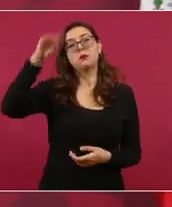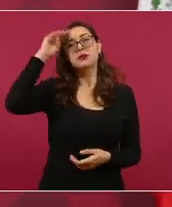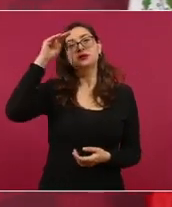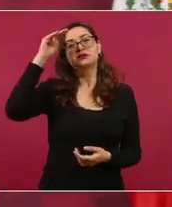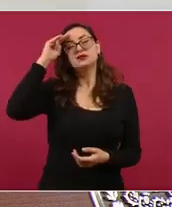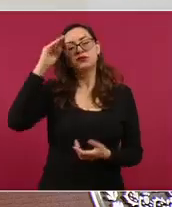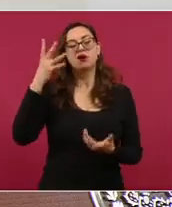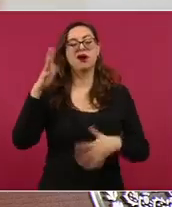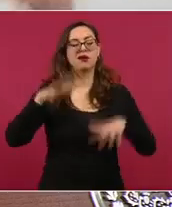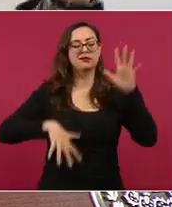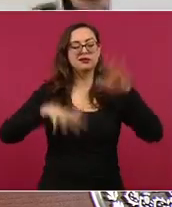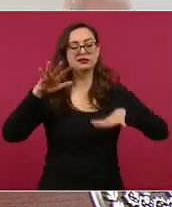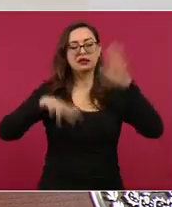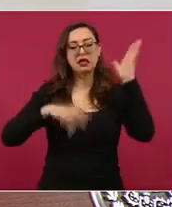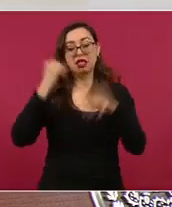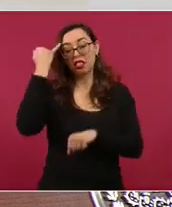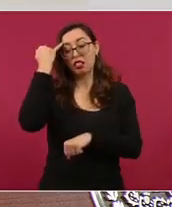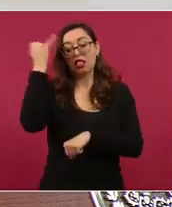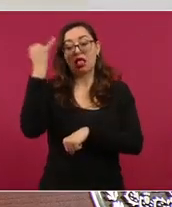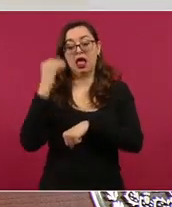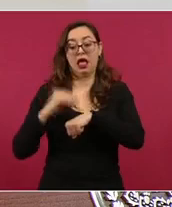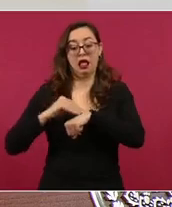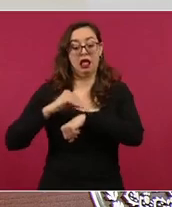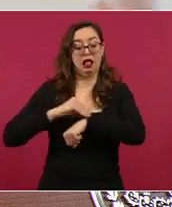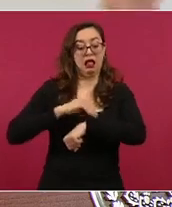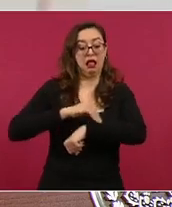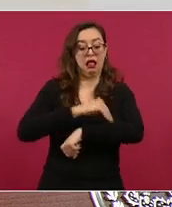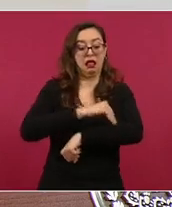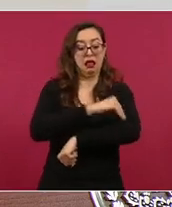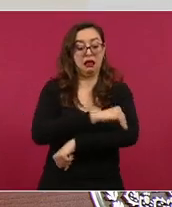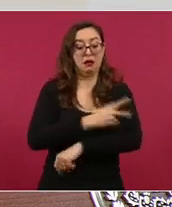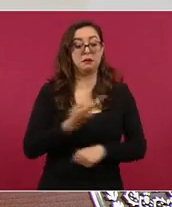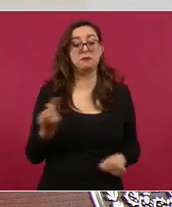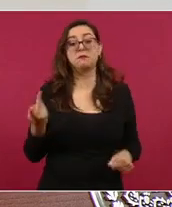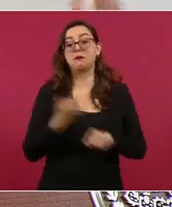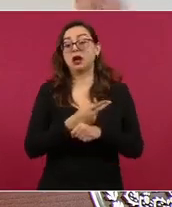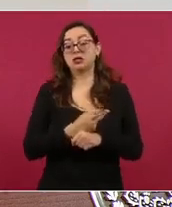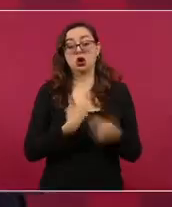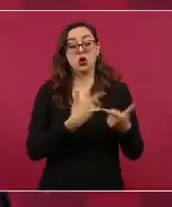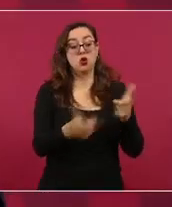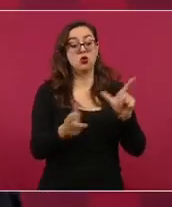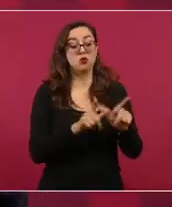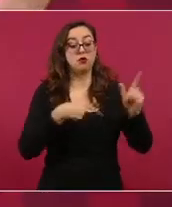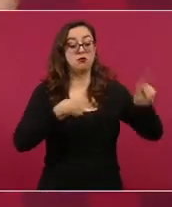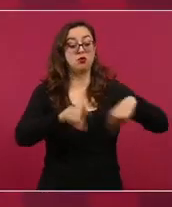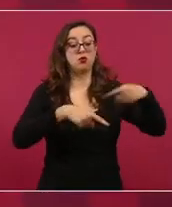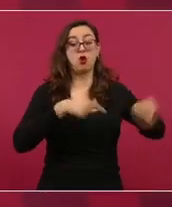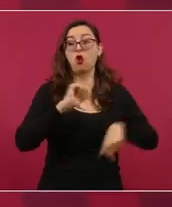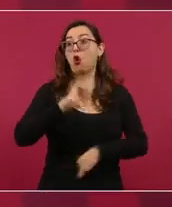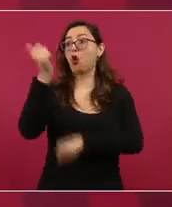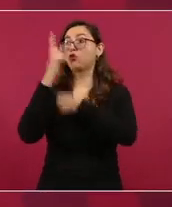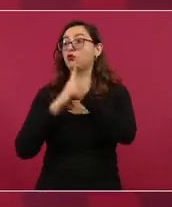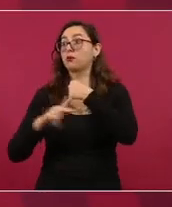que si baja el nivel, si no traen extranjeros, baja el nivel y la gente ya